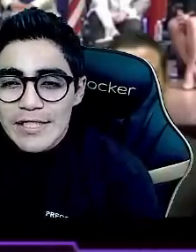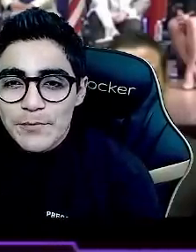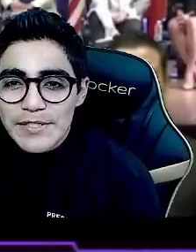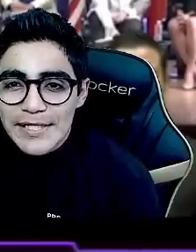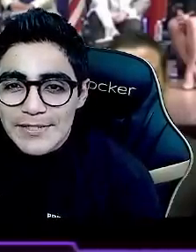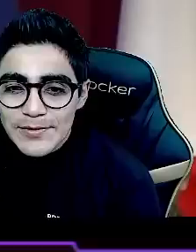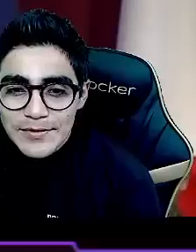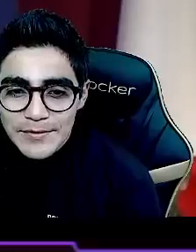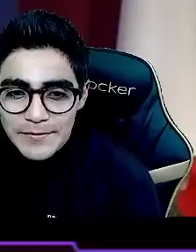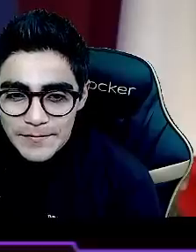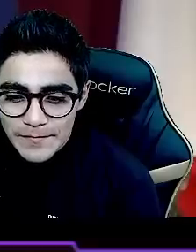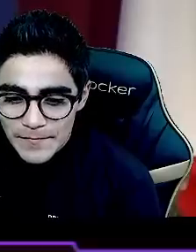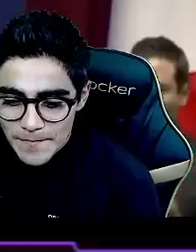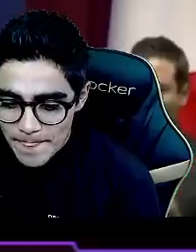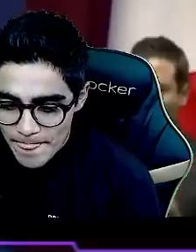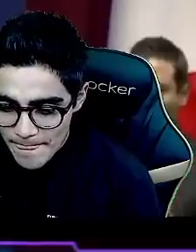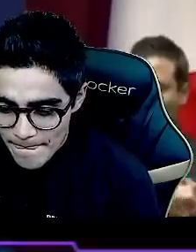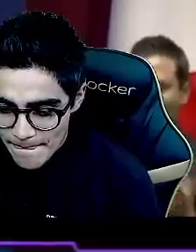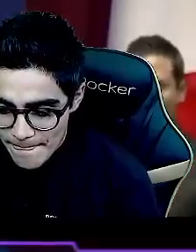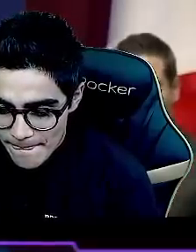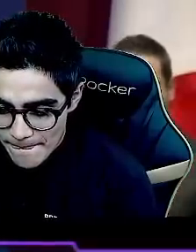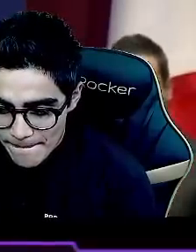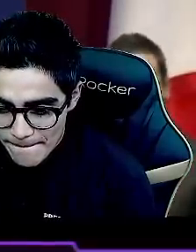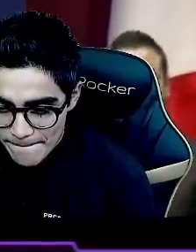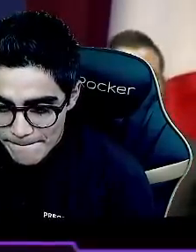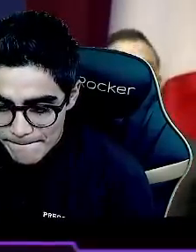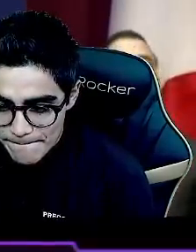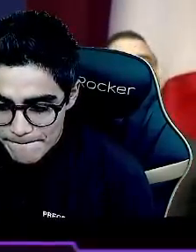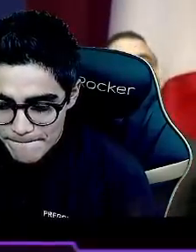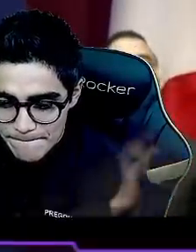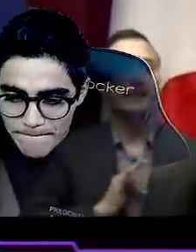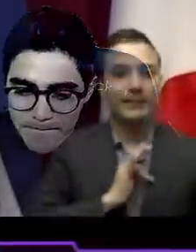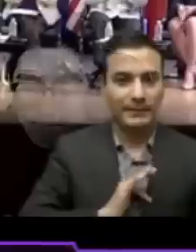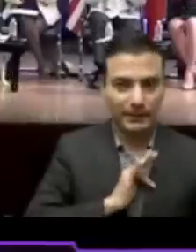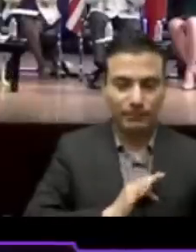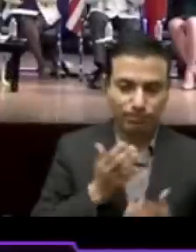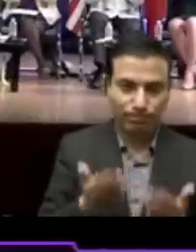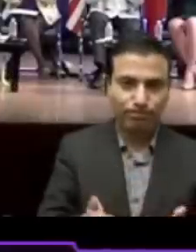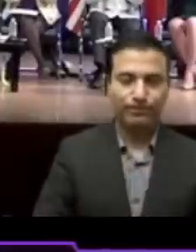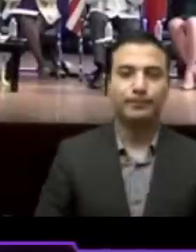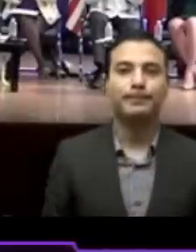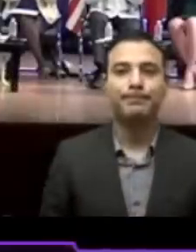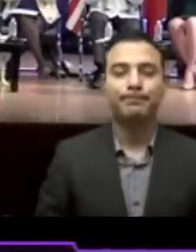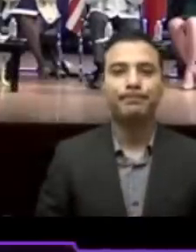después de eso por estos días de trabajo